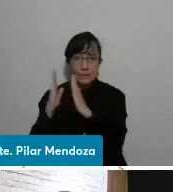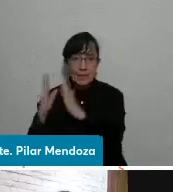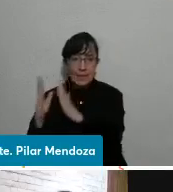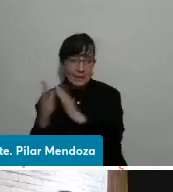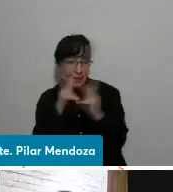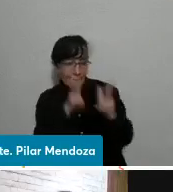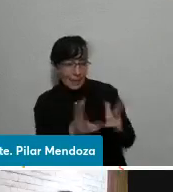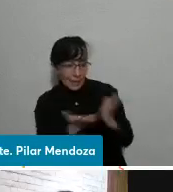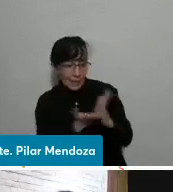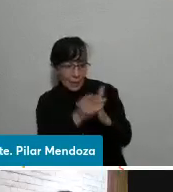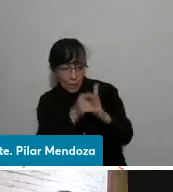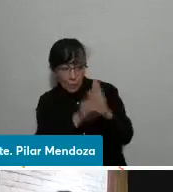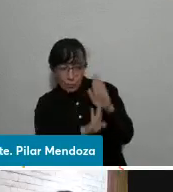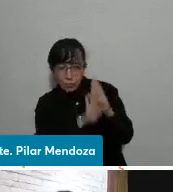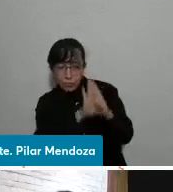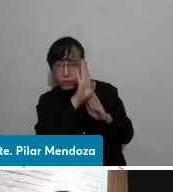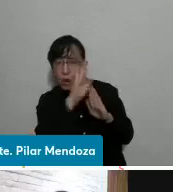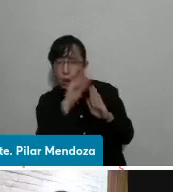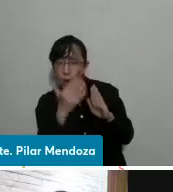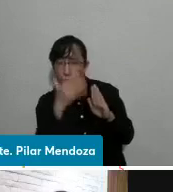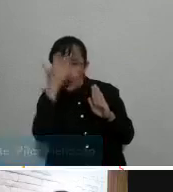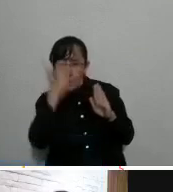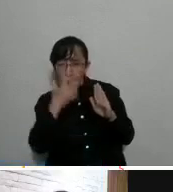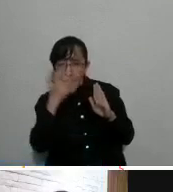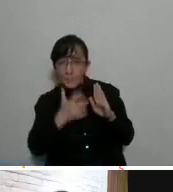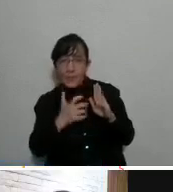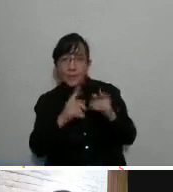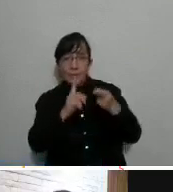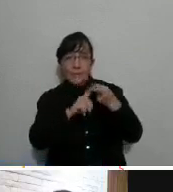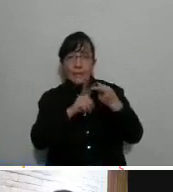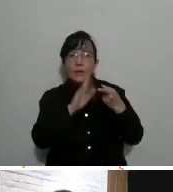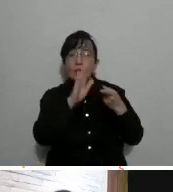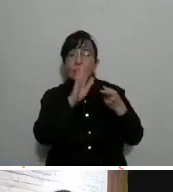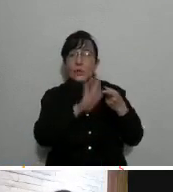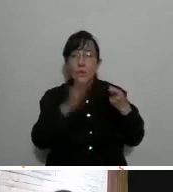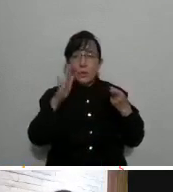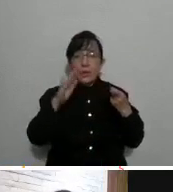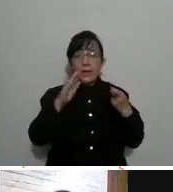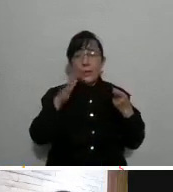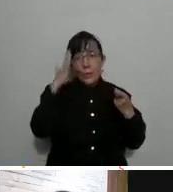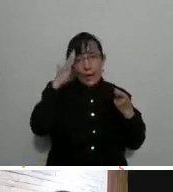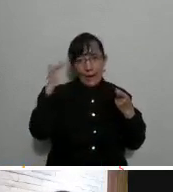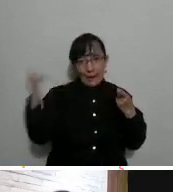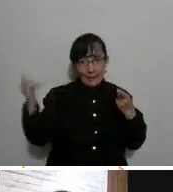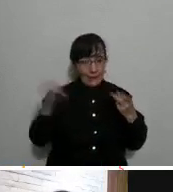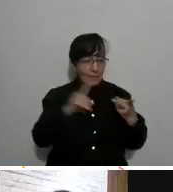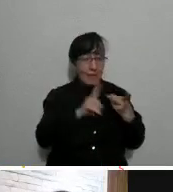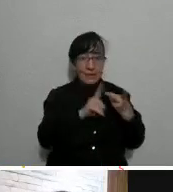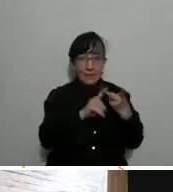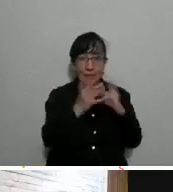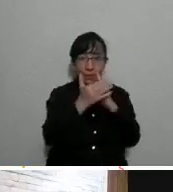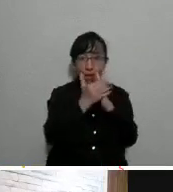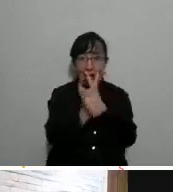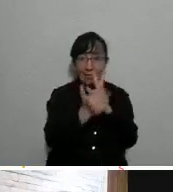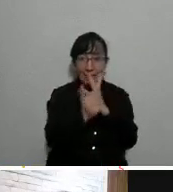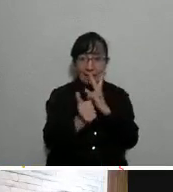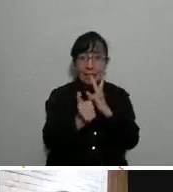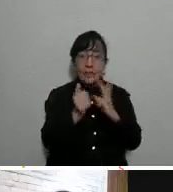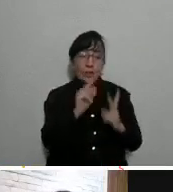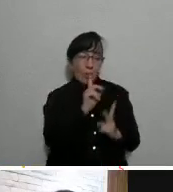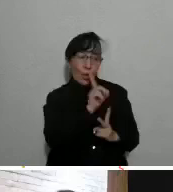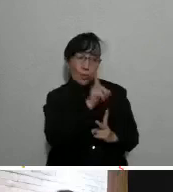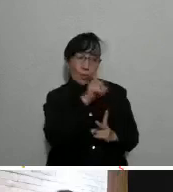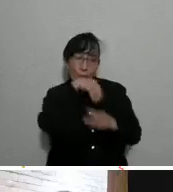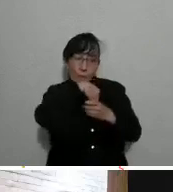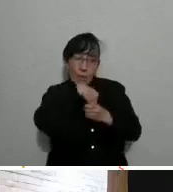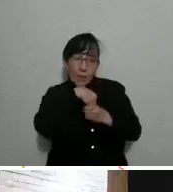los estudiantes, tanto en la parte académica como en sus habilidades socioemocionales,